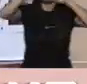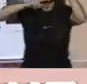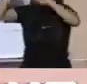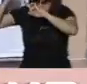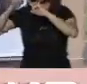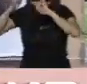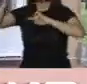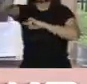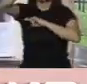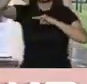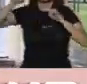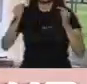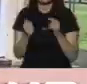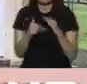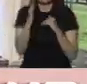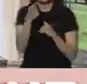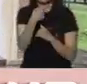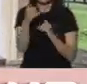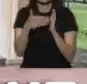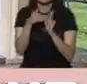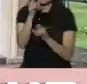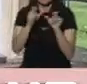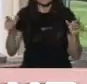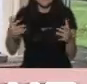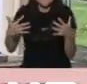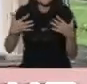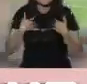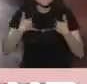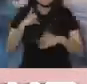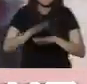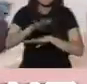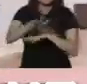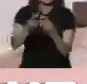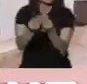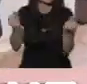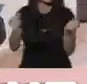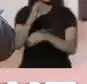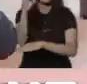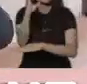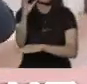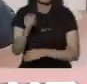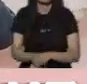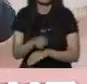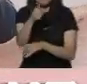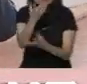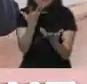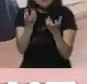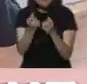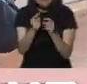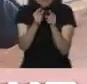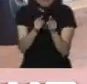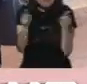monumento en memoria de las más de 100.000 víctimas desaparecidas en Colombia. Si quiere más información sobre el mundo,